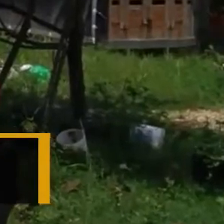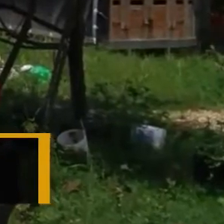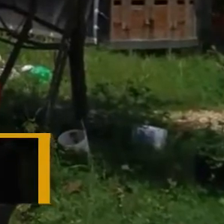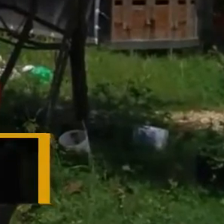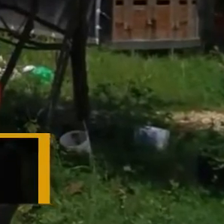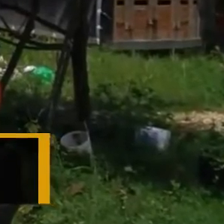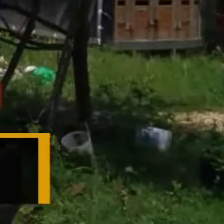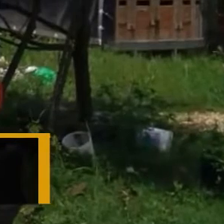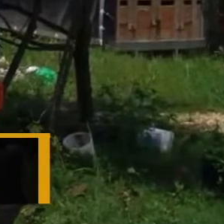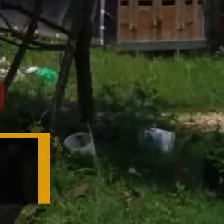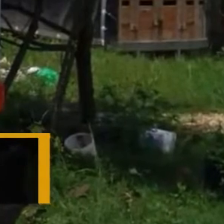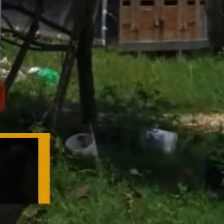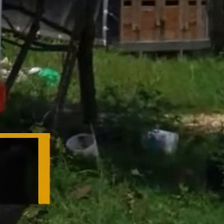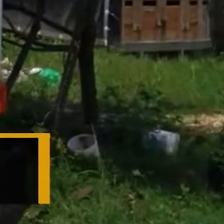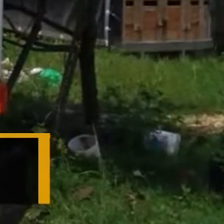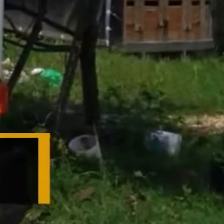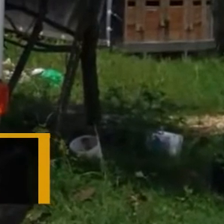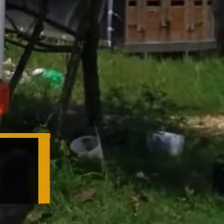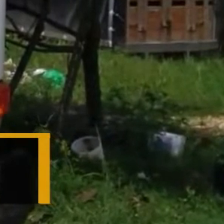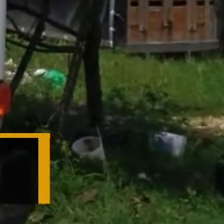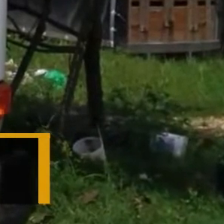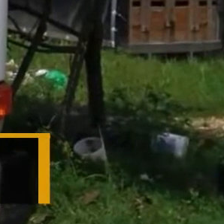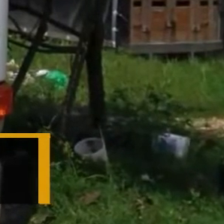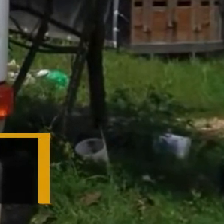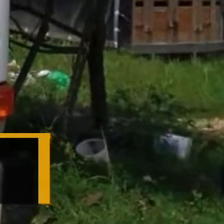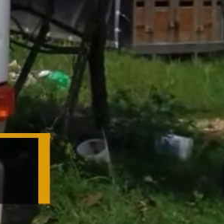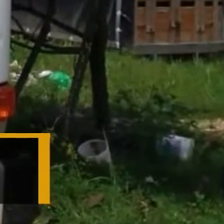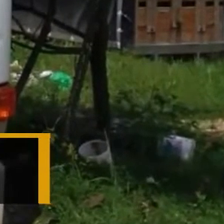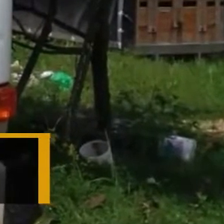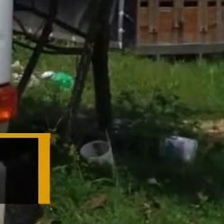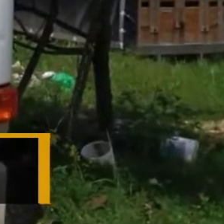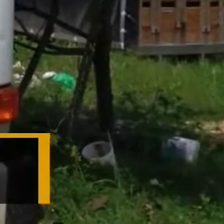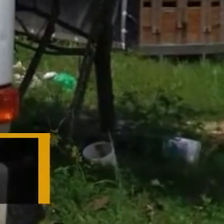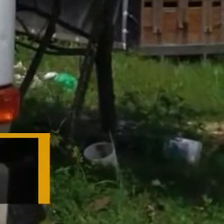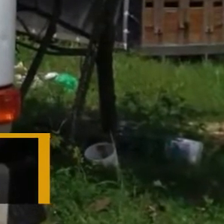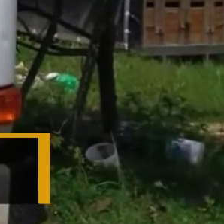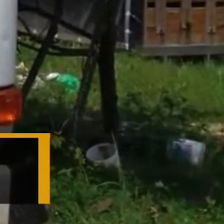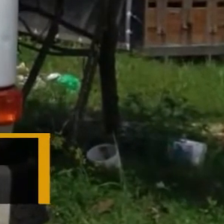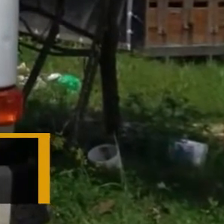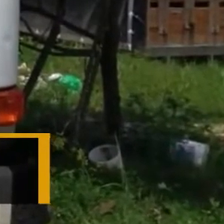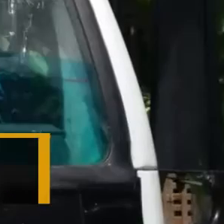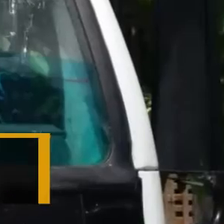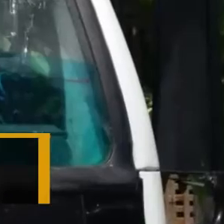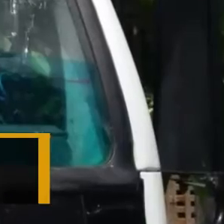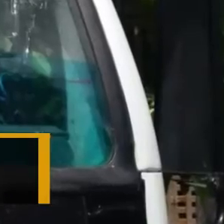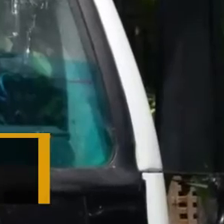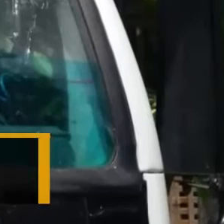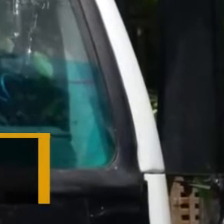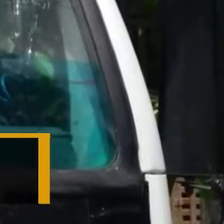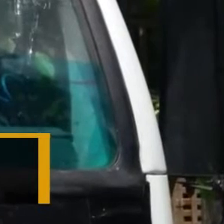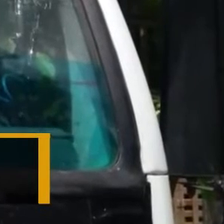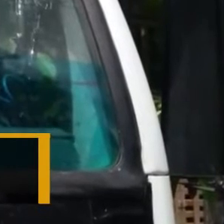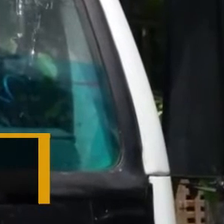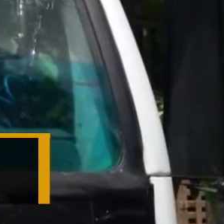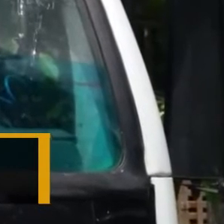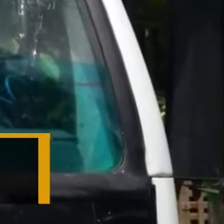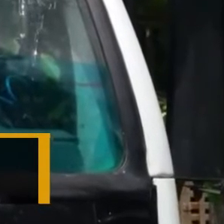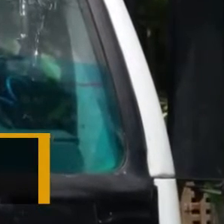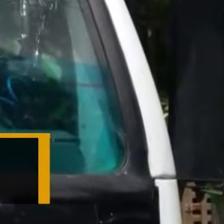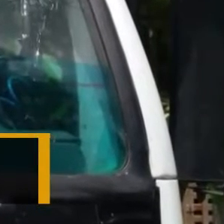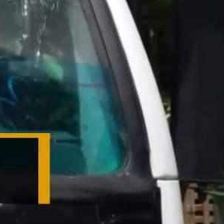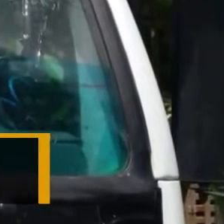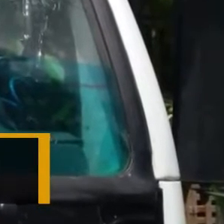La verdad es que no sabemos si fue robo o con qué intención lo hicieron, pero ya nos tienen azotados, porque aquí no